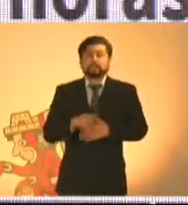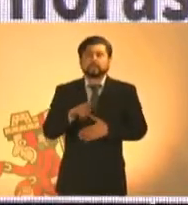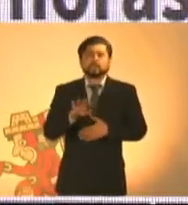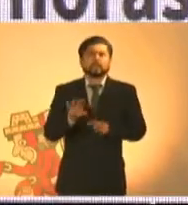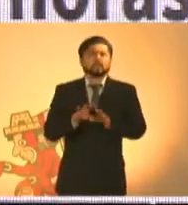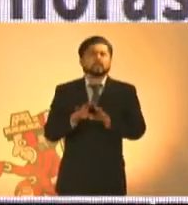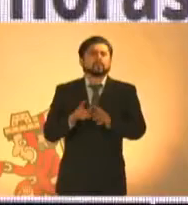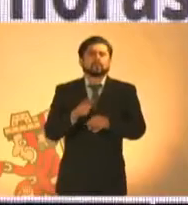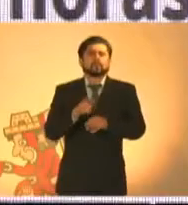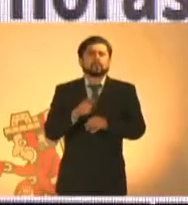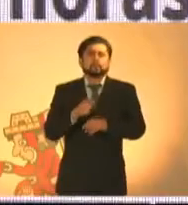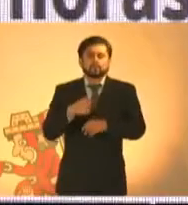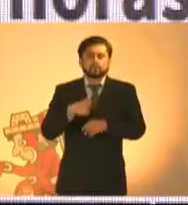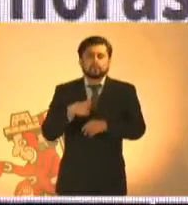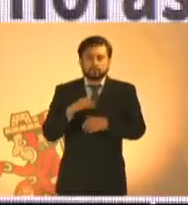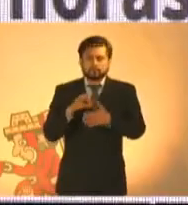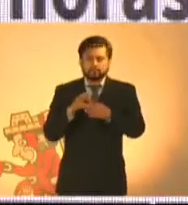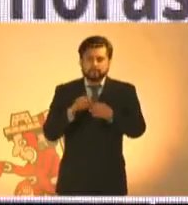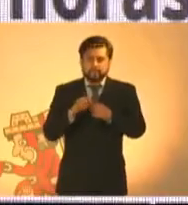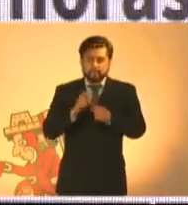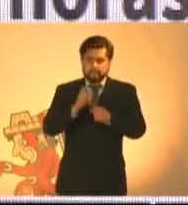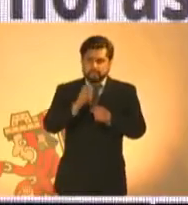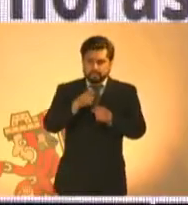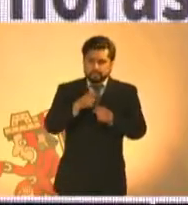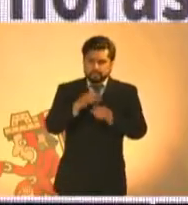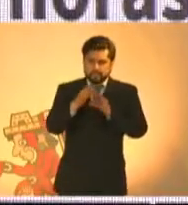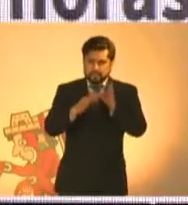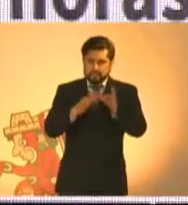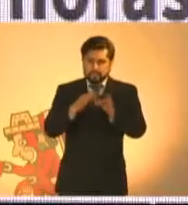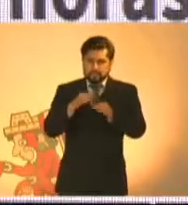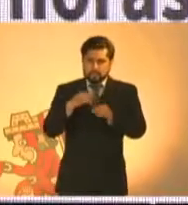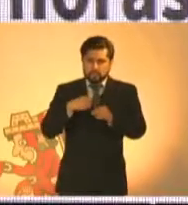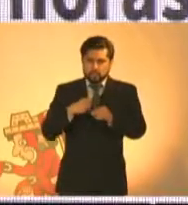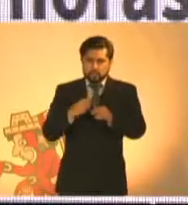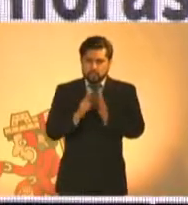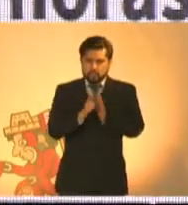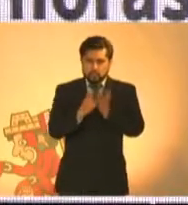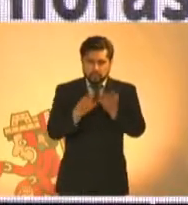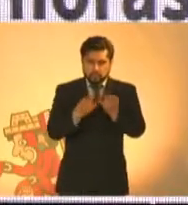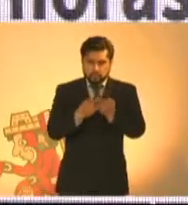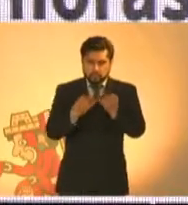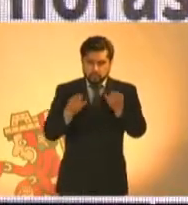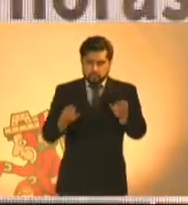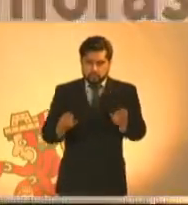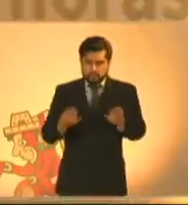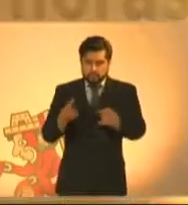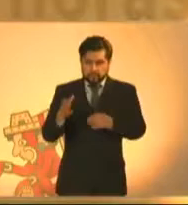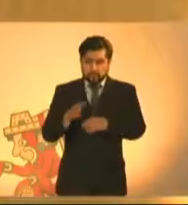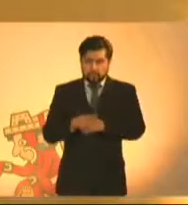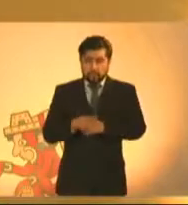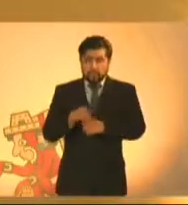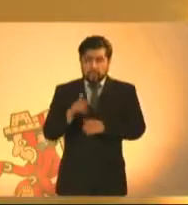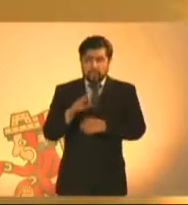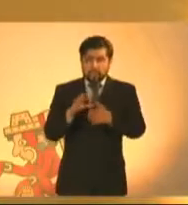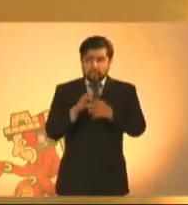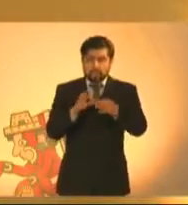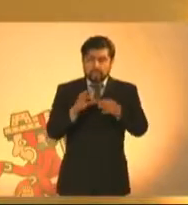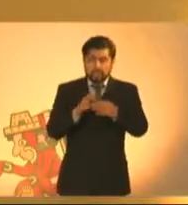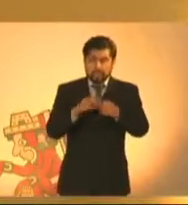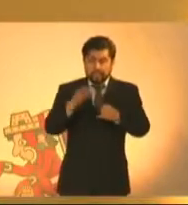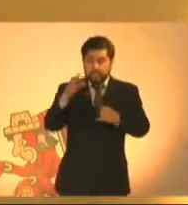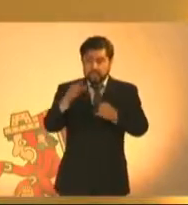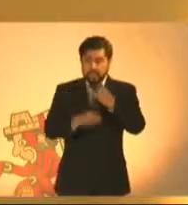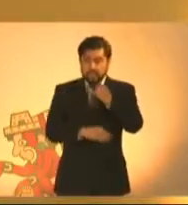me tomo una decisión correcta es voy a hacer un libro de historiador que cuente la última batalla de la